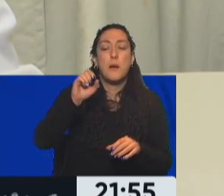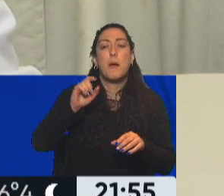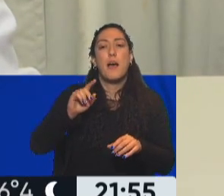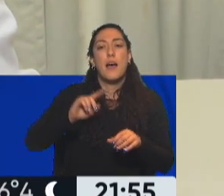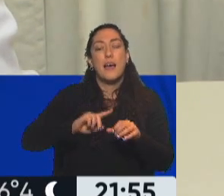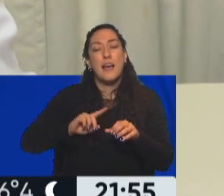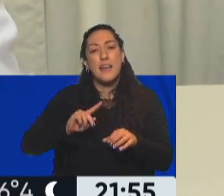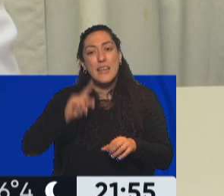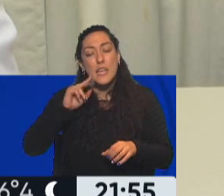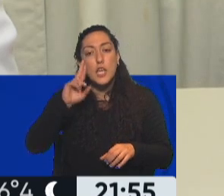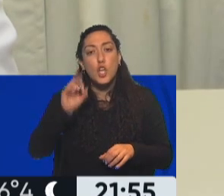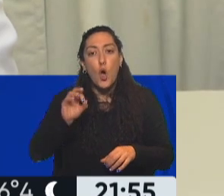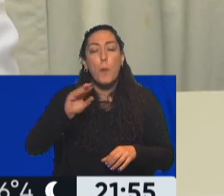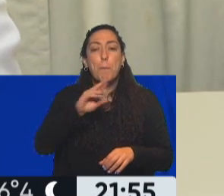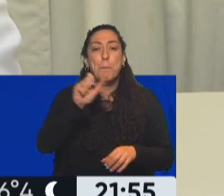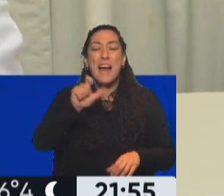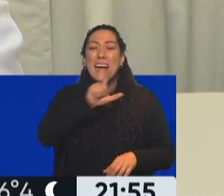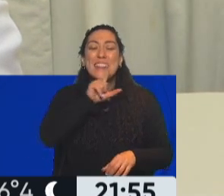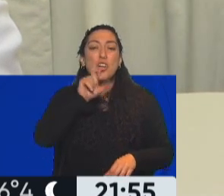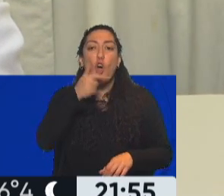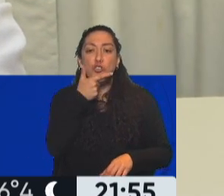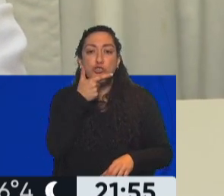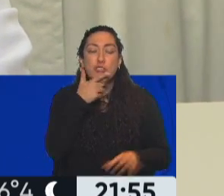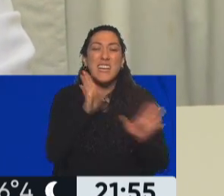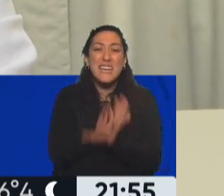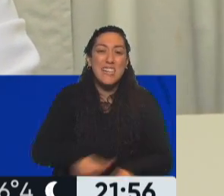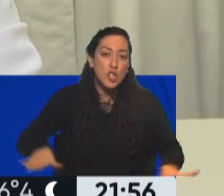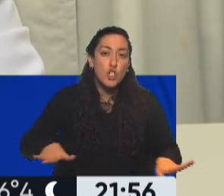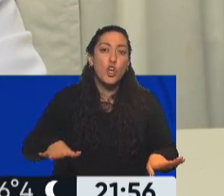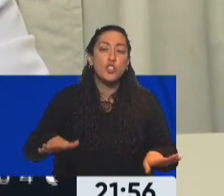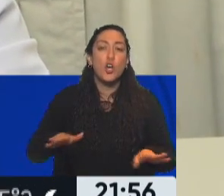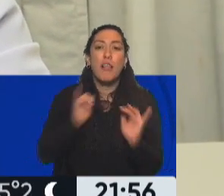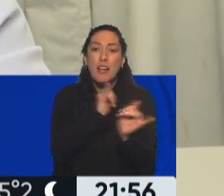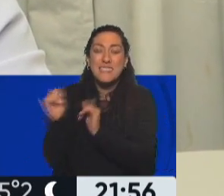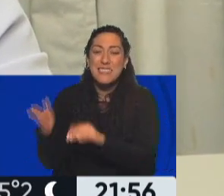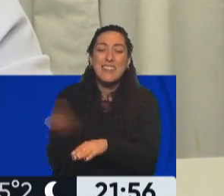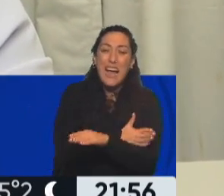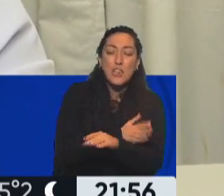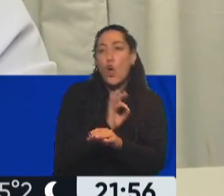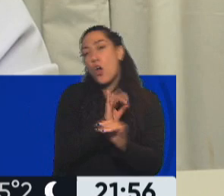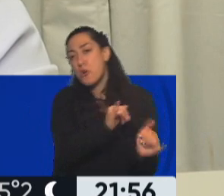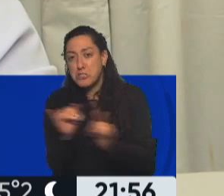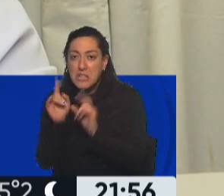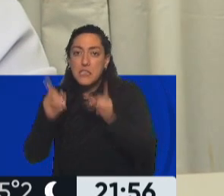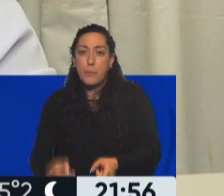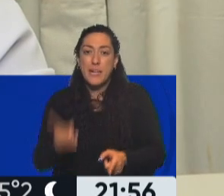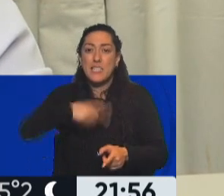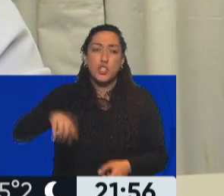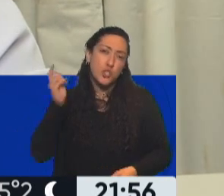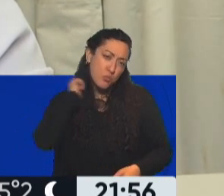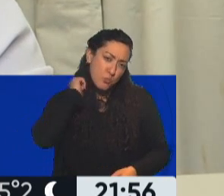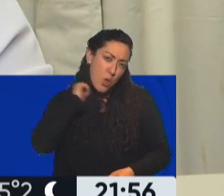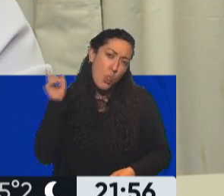Estados Unidos que empezaron a encontrar eh chicos o niños preadolescentes o adolescentes que empezaron a consultar por dolor